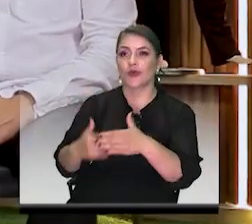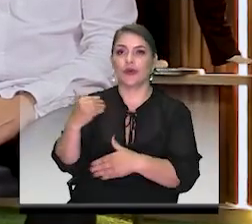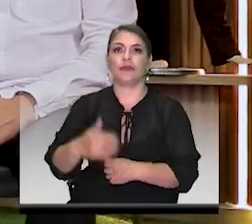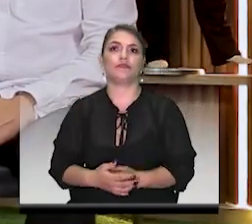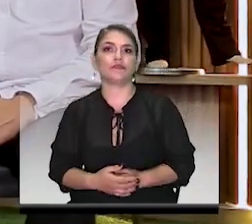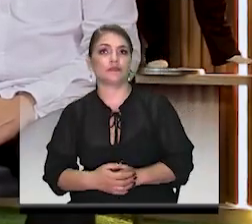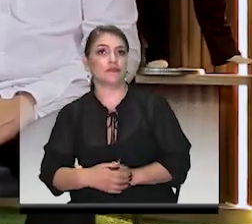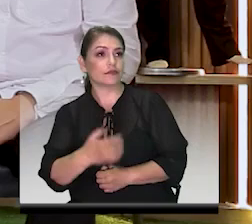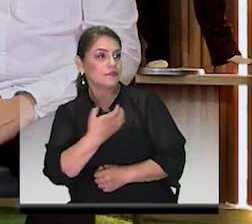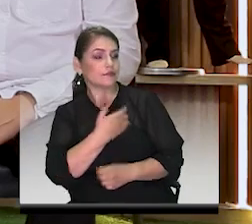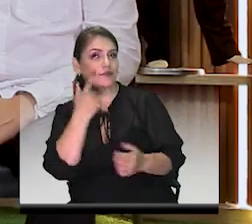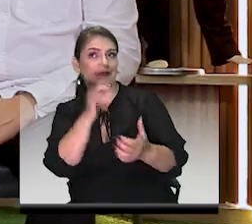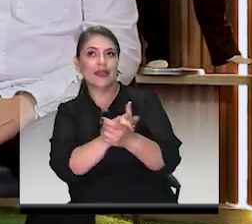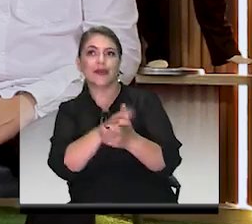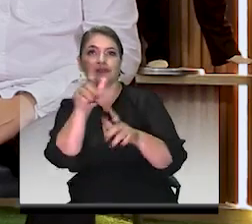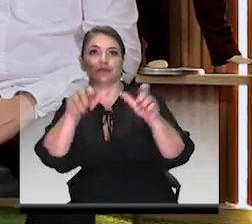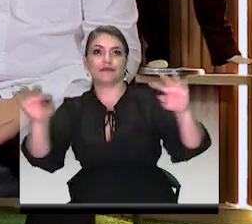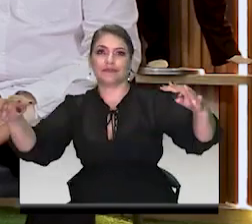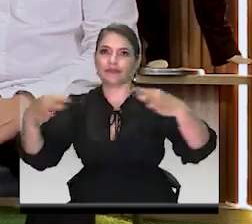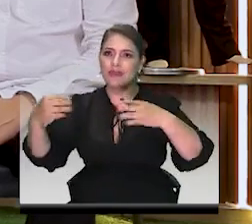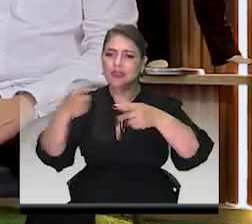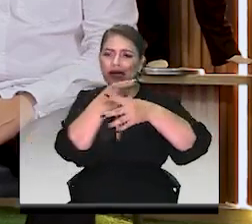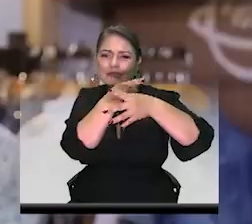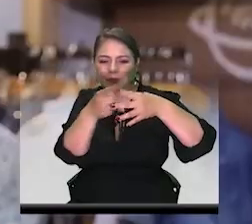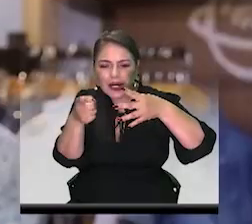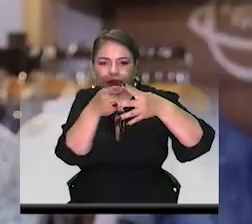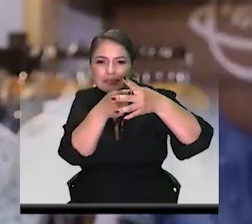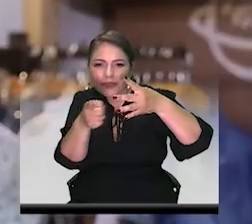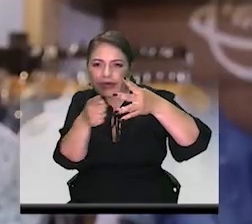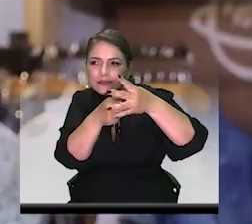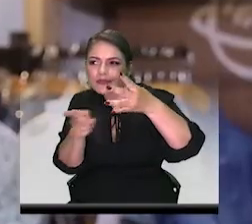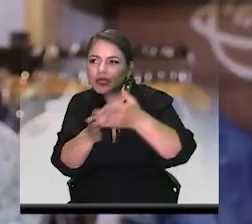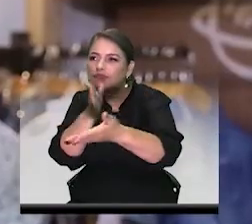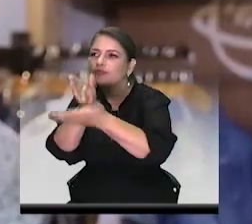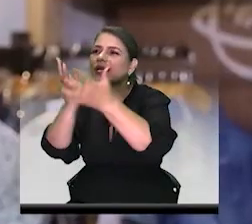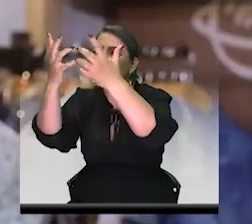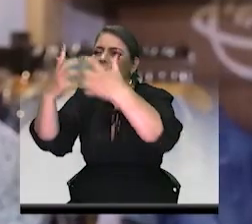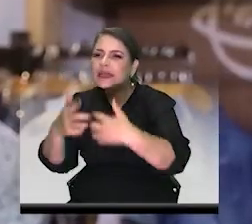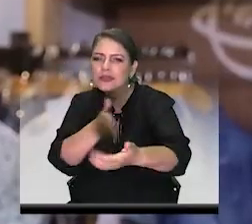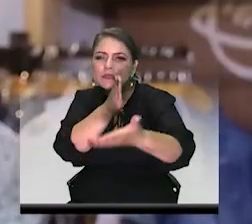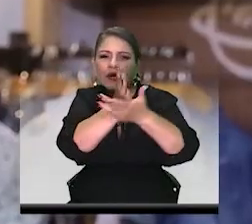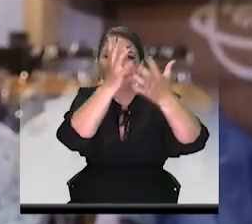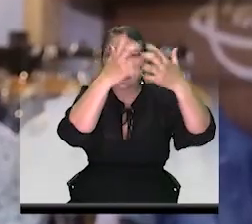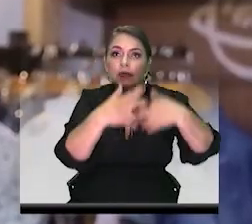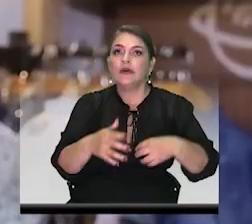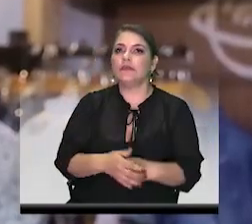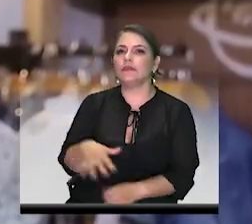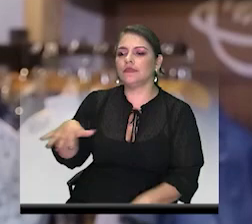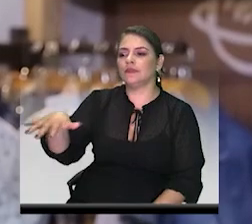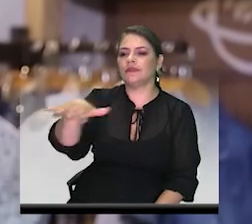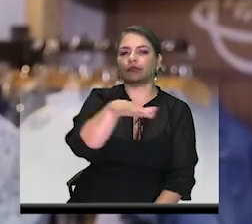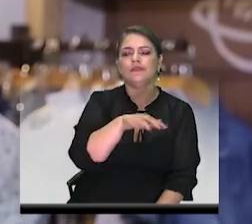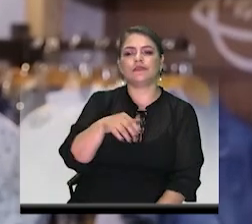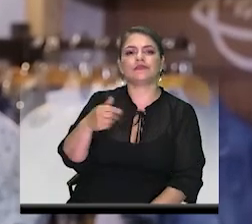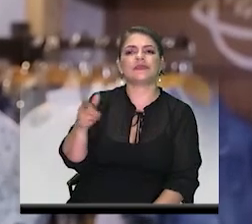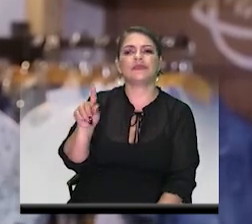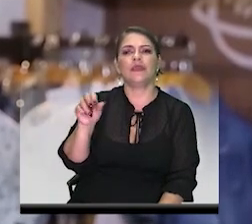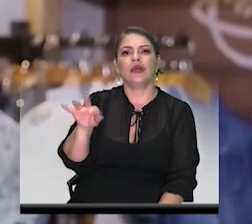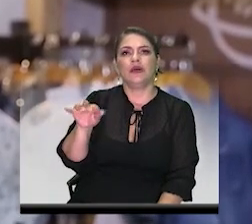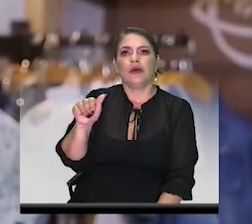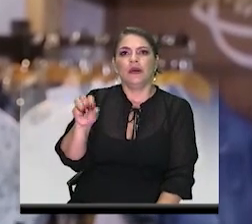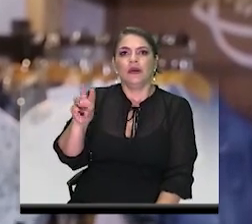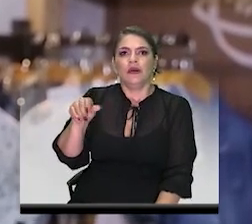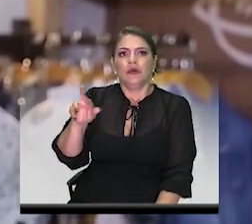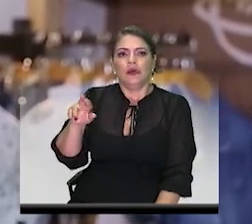televidentes. Como cada 8 días, visitamos una empresa orgullo de nuestra ciudad. Y hoy, en Santa María, estamos en FJ